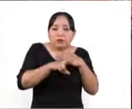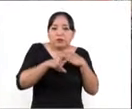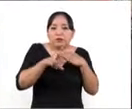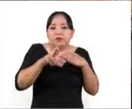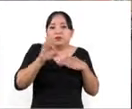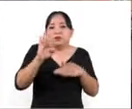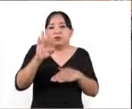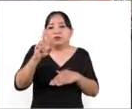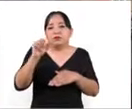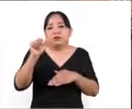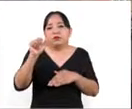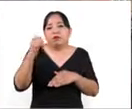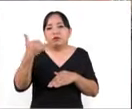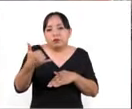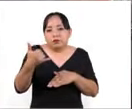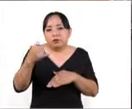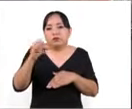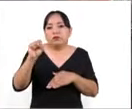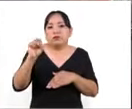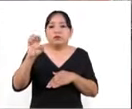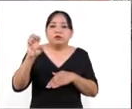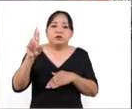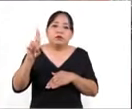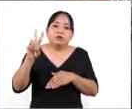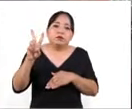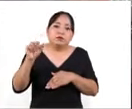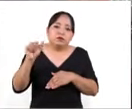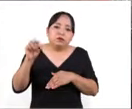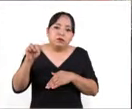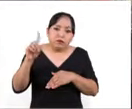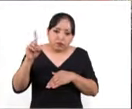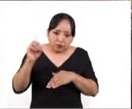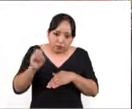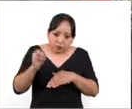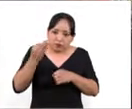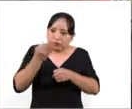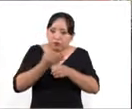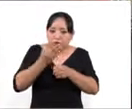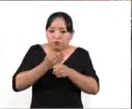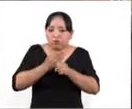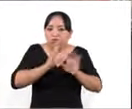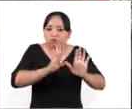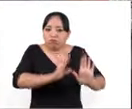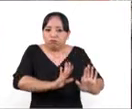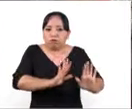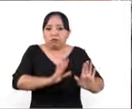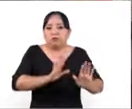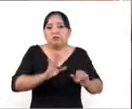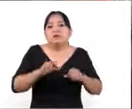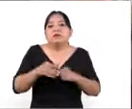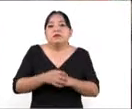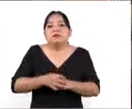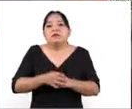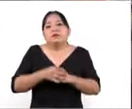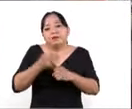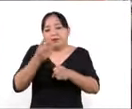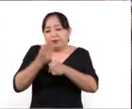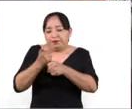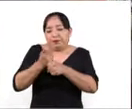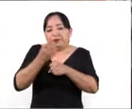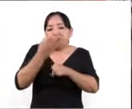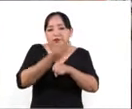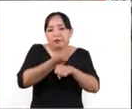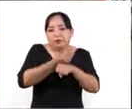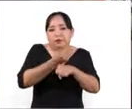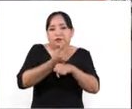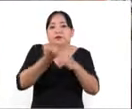En el caso de las líneas 1 y 2 de cablebús, se hizo también la revisión preliminar. También tenemos un corte de